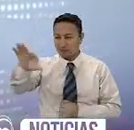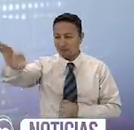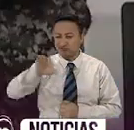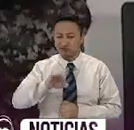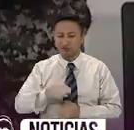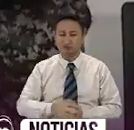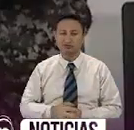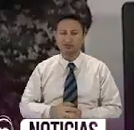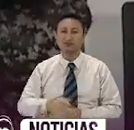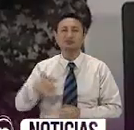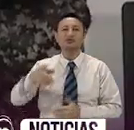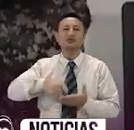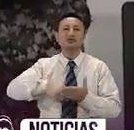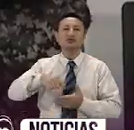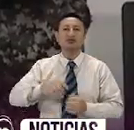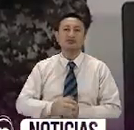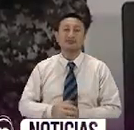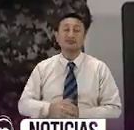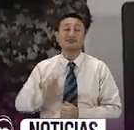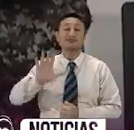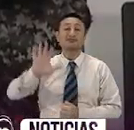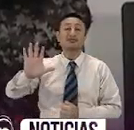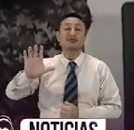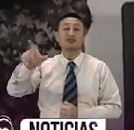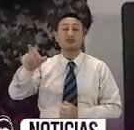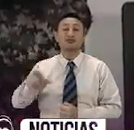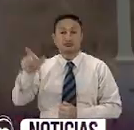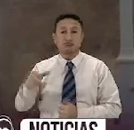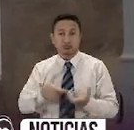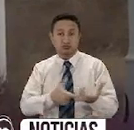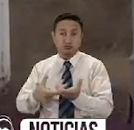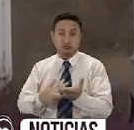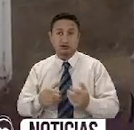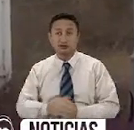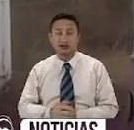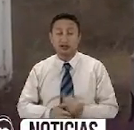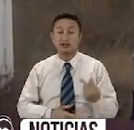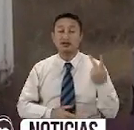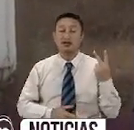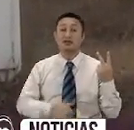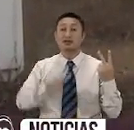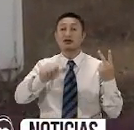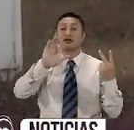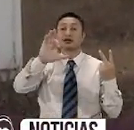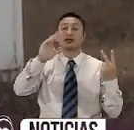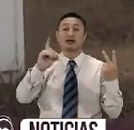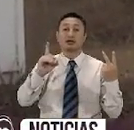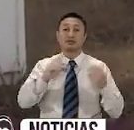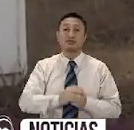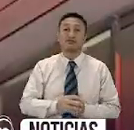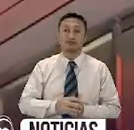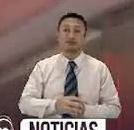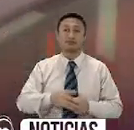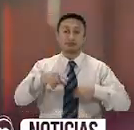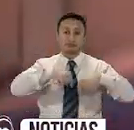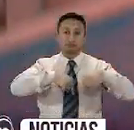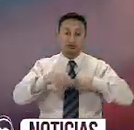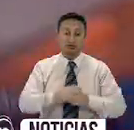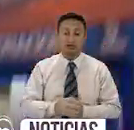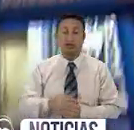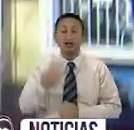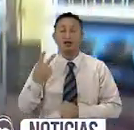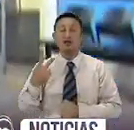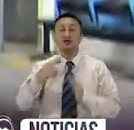Durán. Tenemos 5 que pertenecen al Cuerpo de Bomberos de Durán, 2 al ATD, Agencia de Tránsito de Durán, 2 al Registro